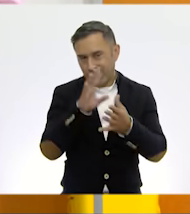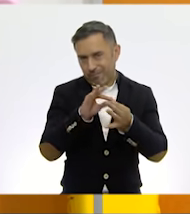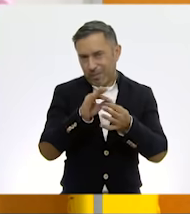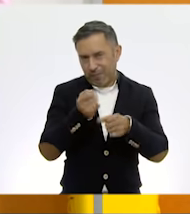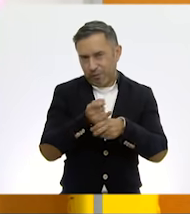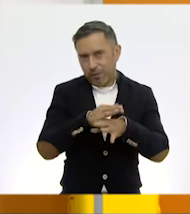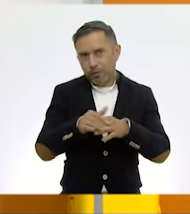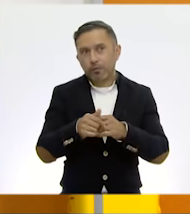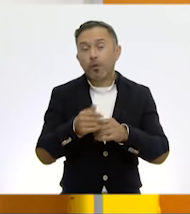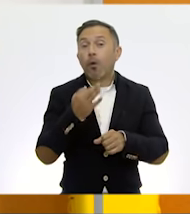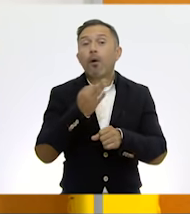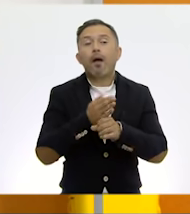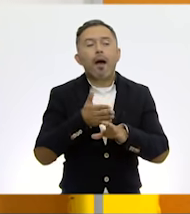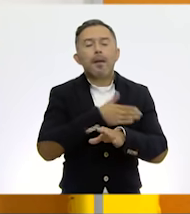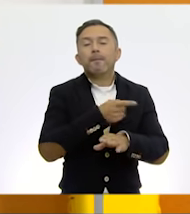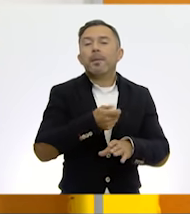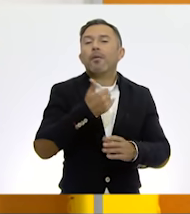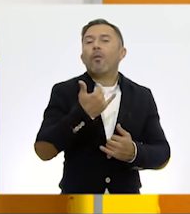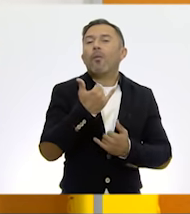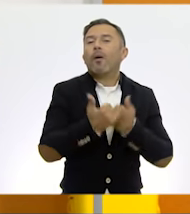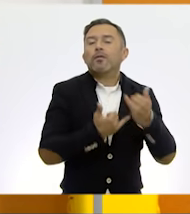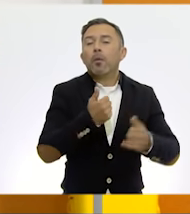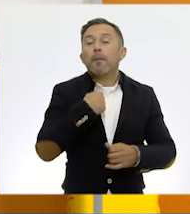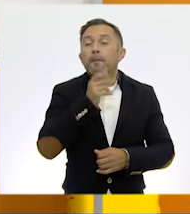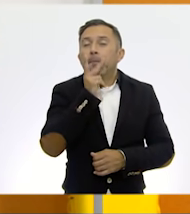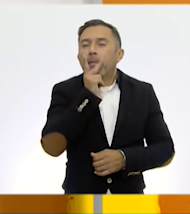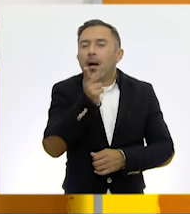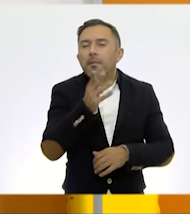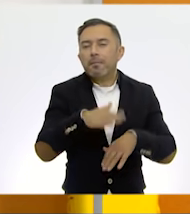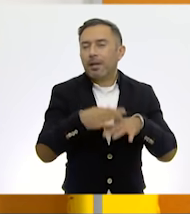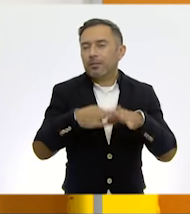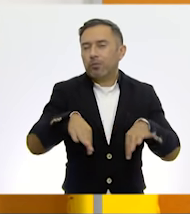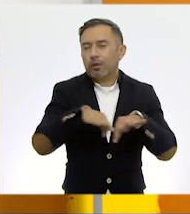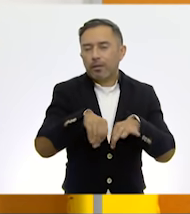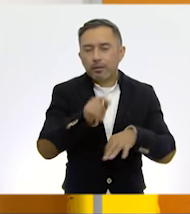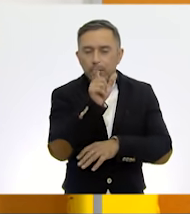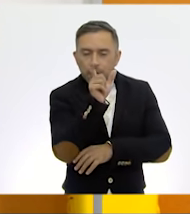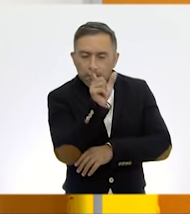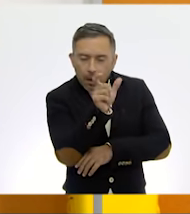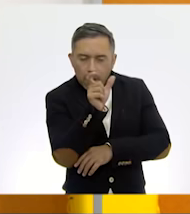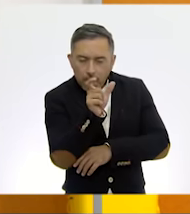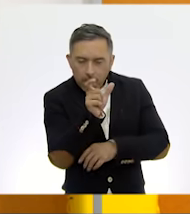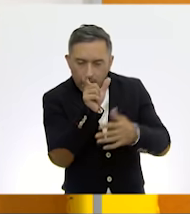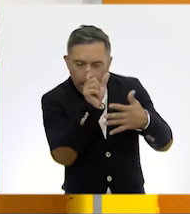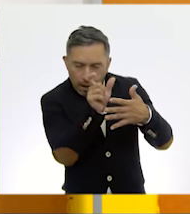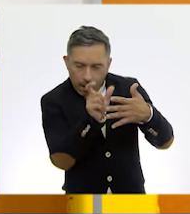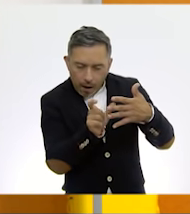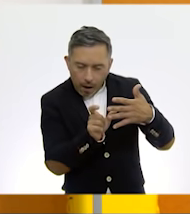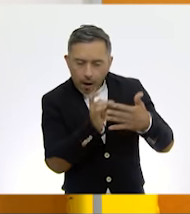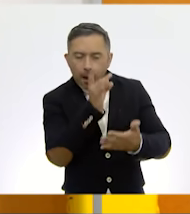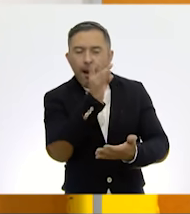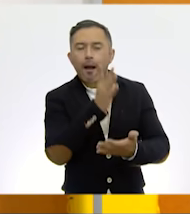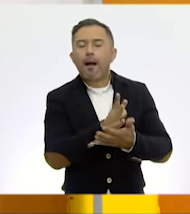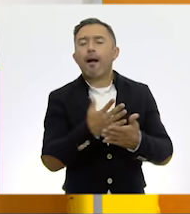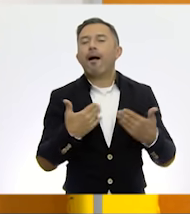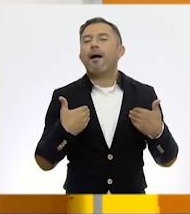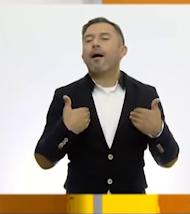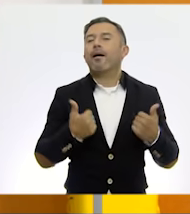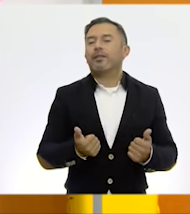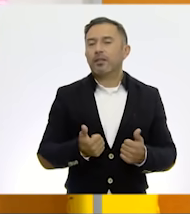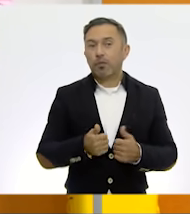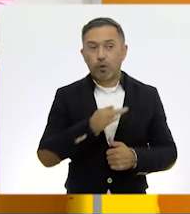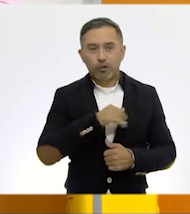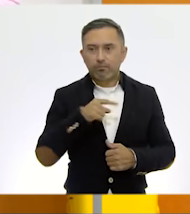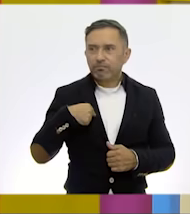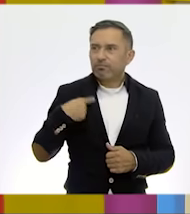de la confusión. Porque por medio de palabras clave o muy útiles, estábamos dándole a entender qué objeto teníamos en las manos al